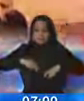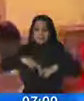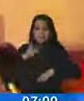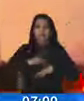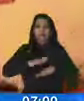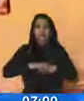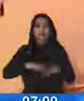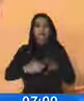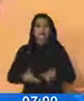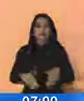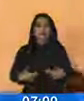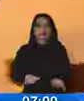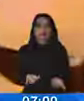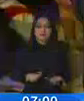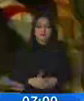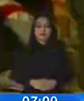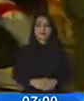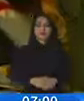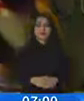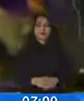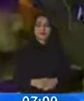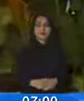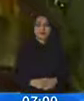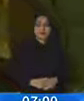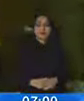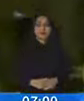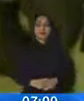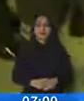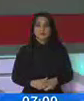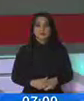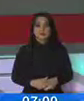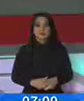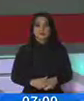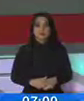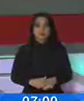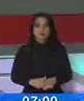muerte, informó Priscila Cadena. Vamos a contarles ahora.